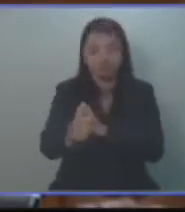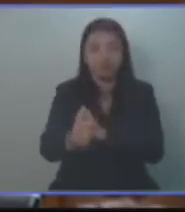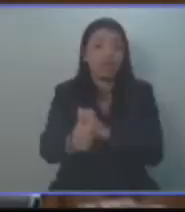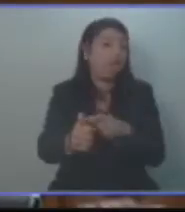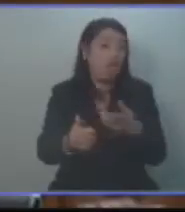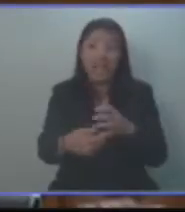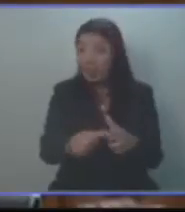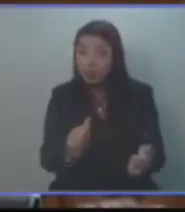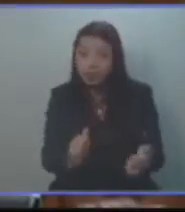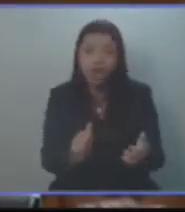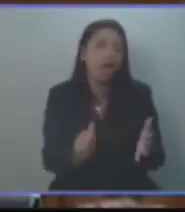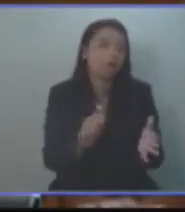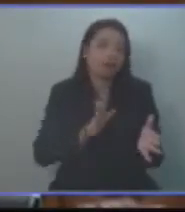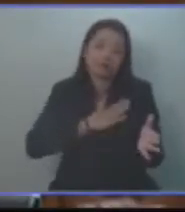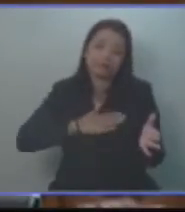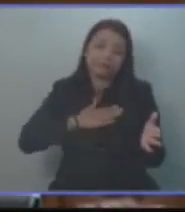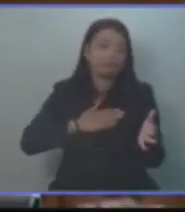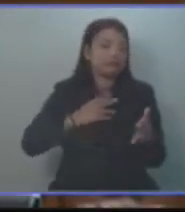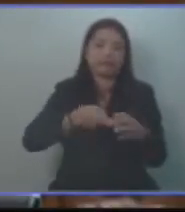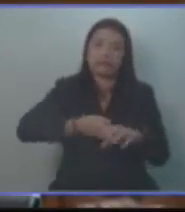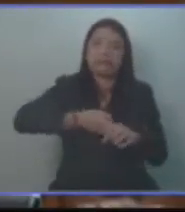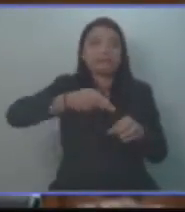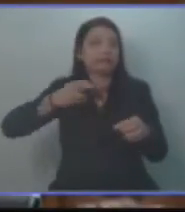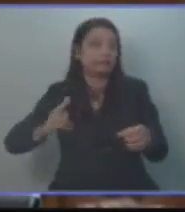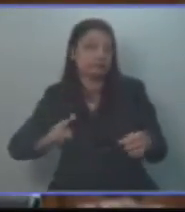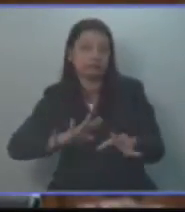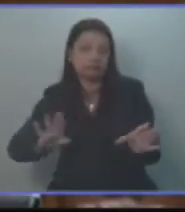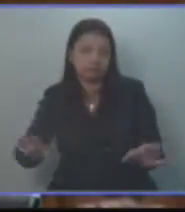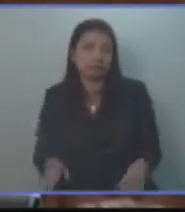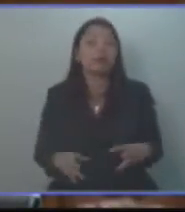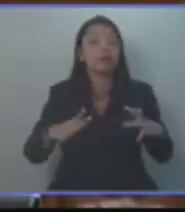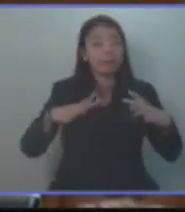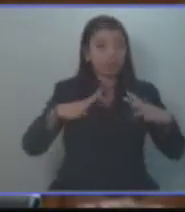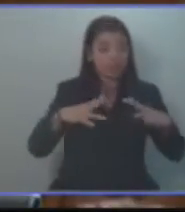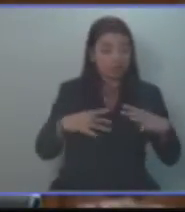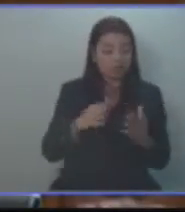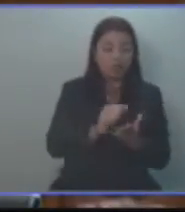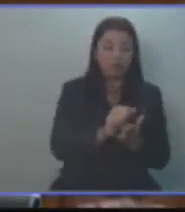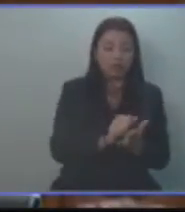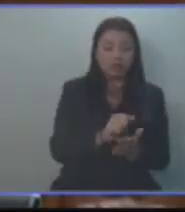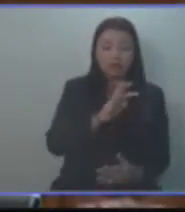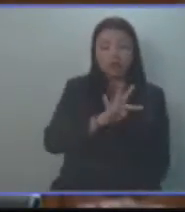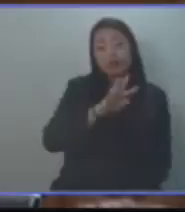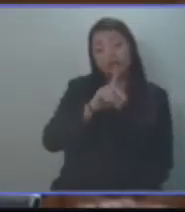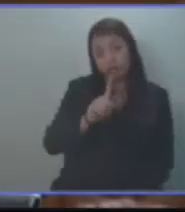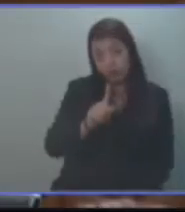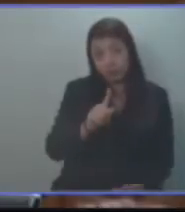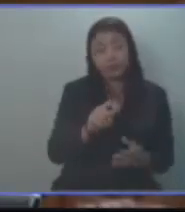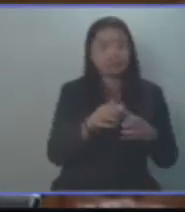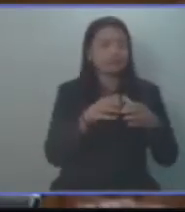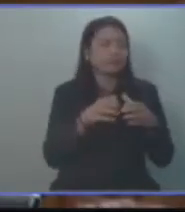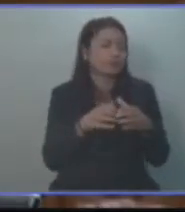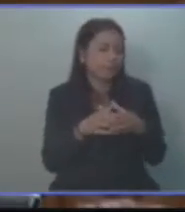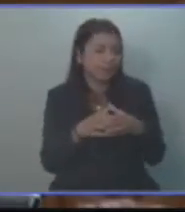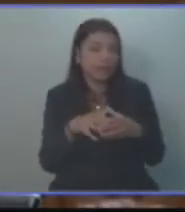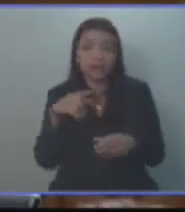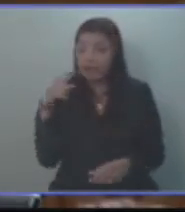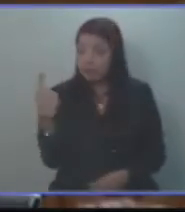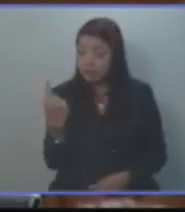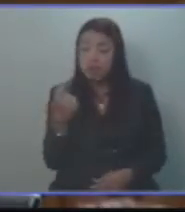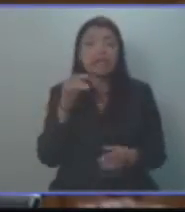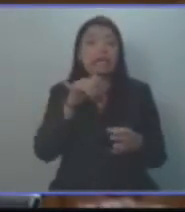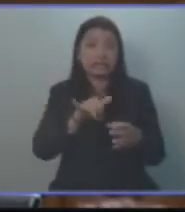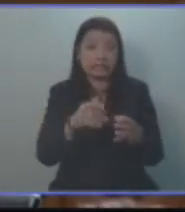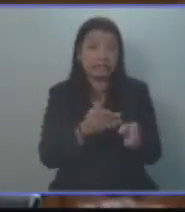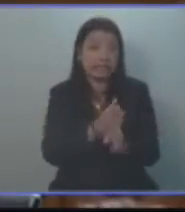continuar. Vacaciones, artículo 41. Los residentes de especialidades en las carreras de doctorado en